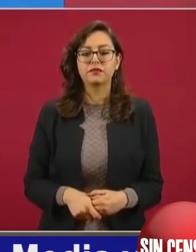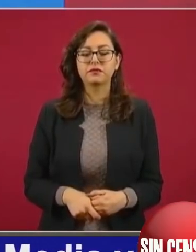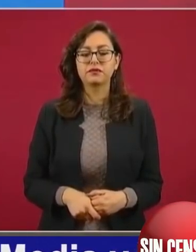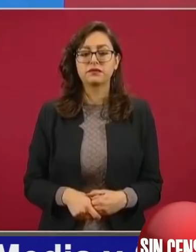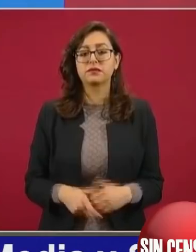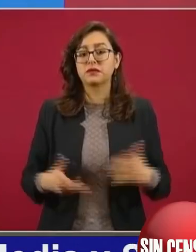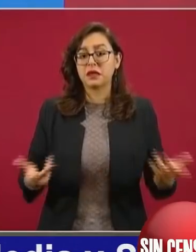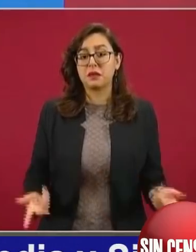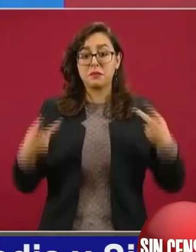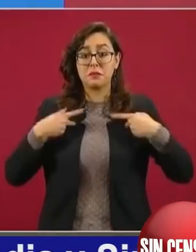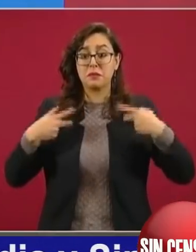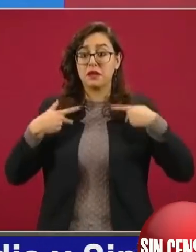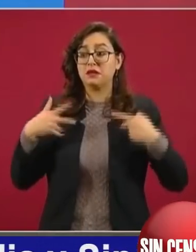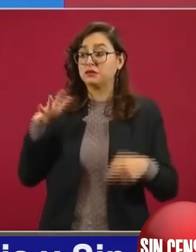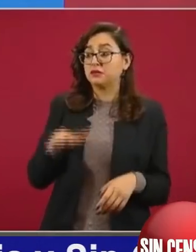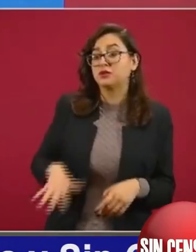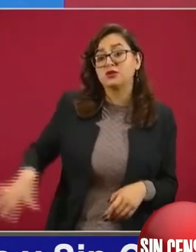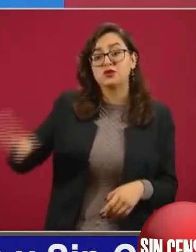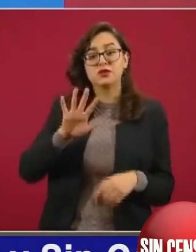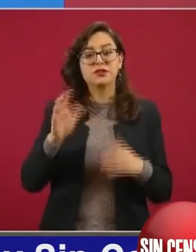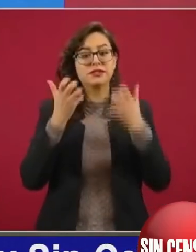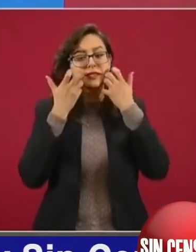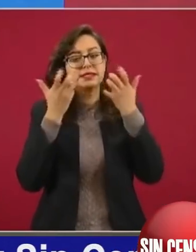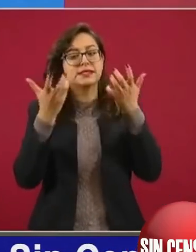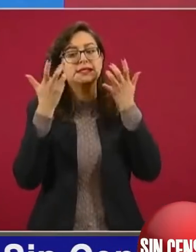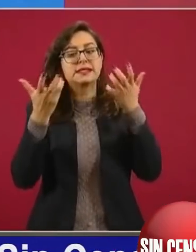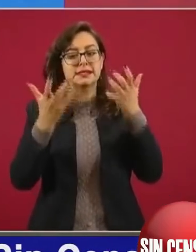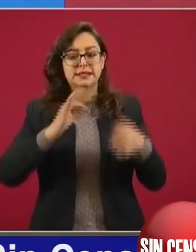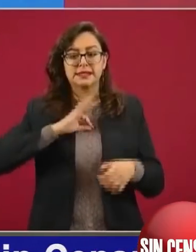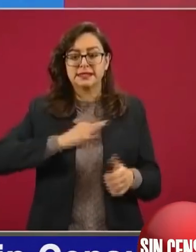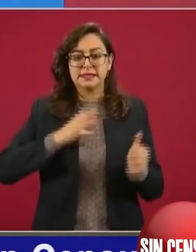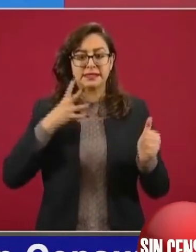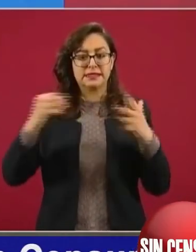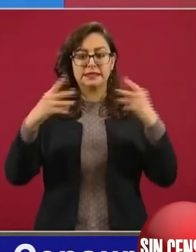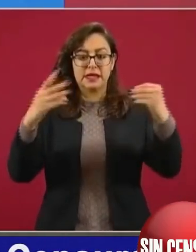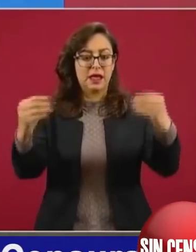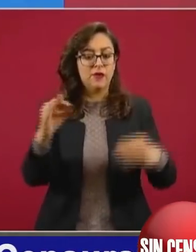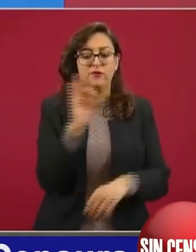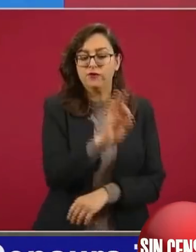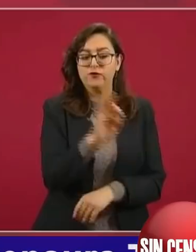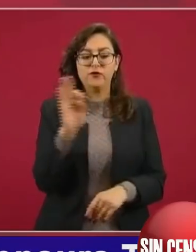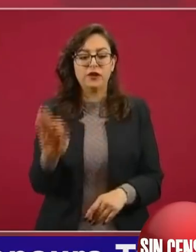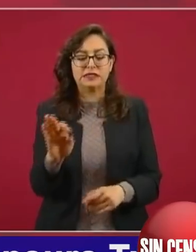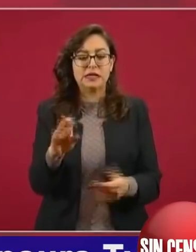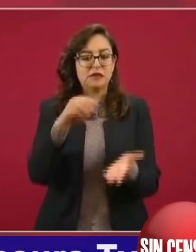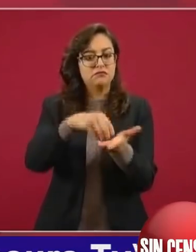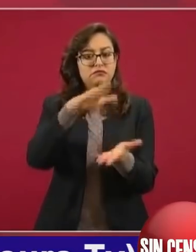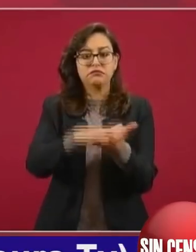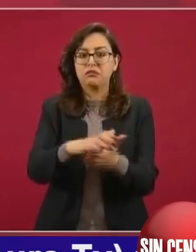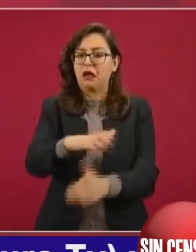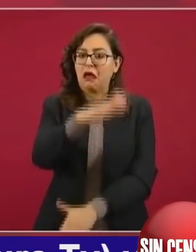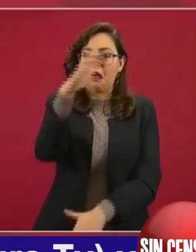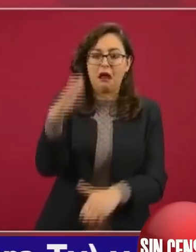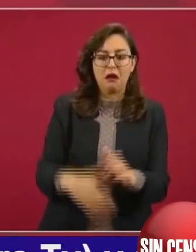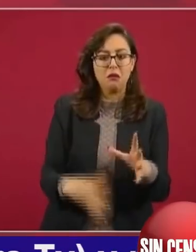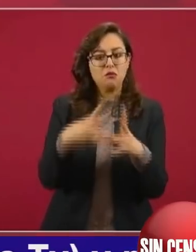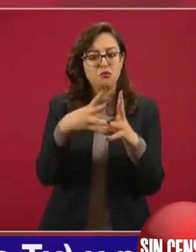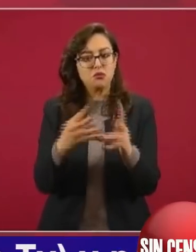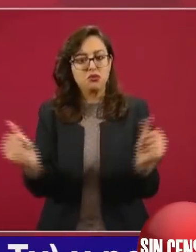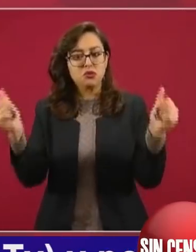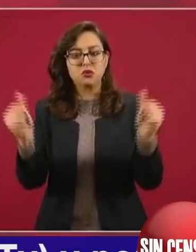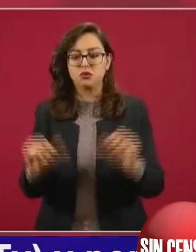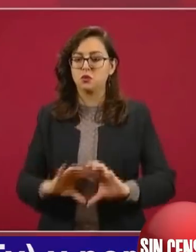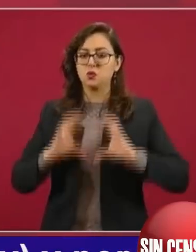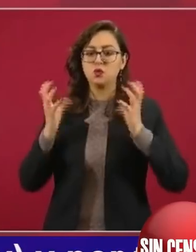general es que uno quisiera que la epidemia culminara en un punto dado del tiempo y que la pandemia ya abandonara el